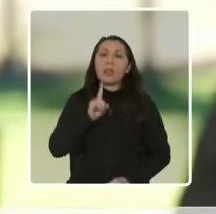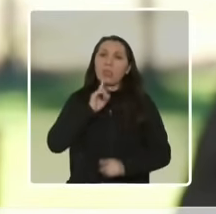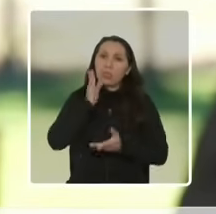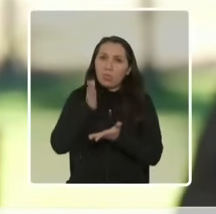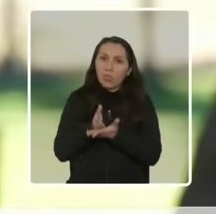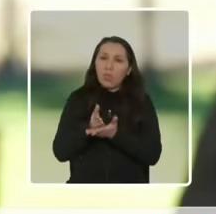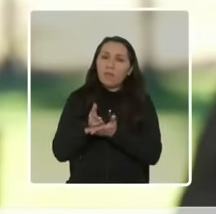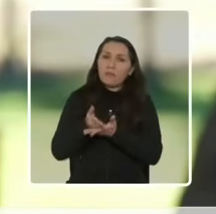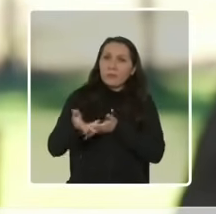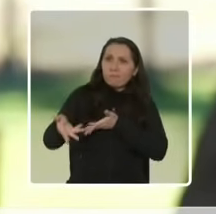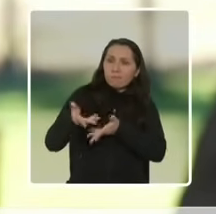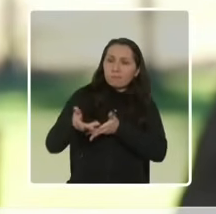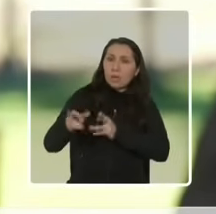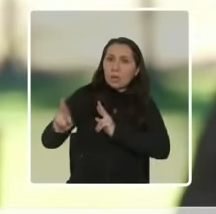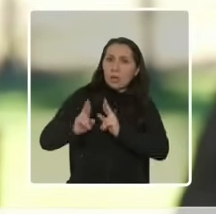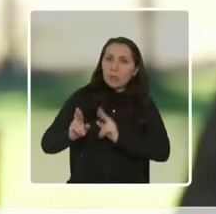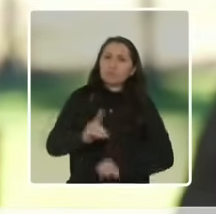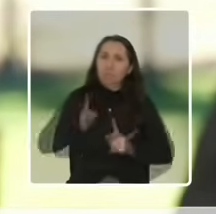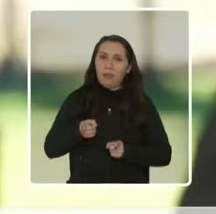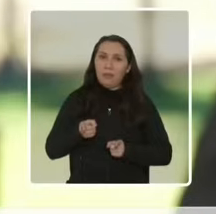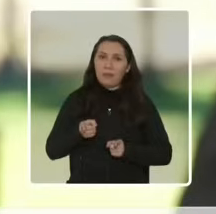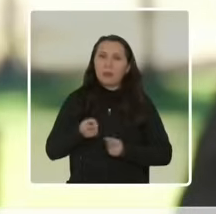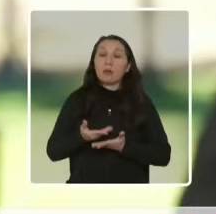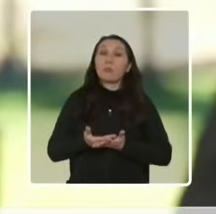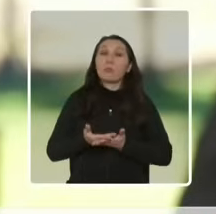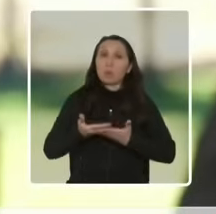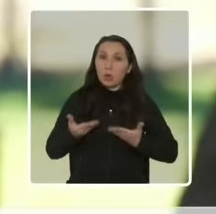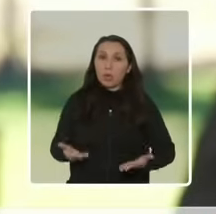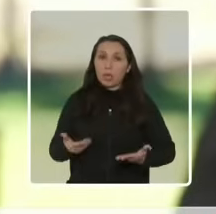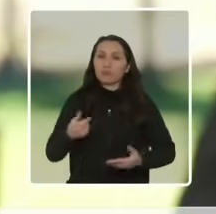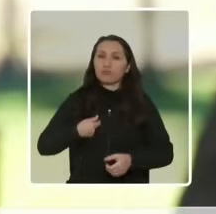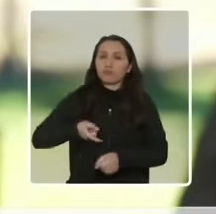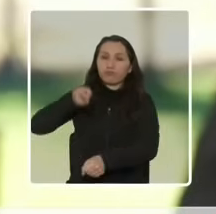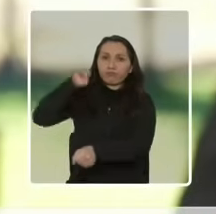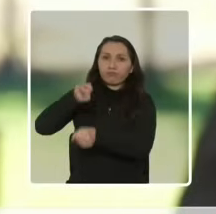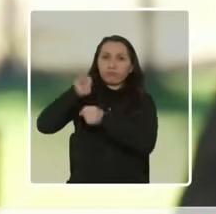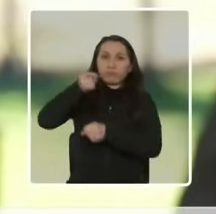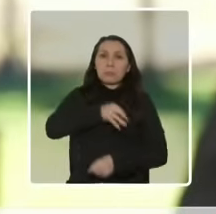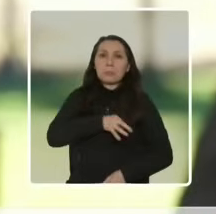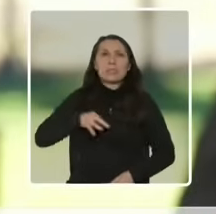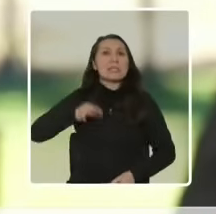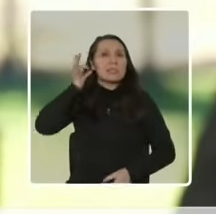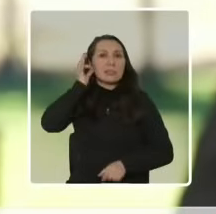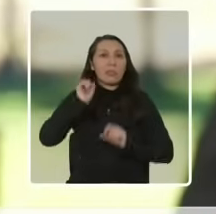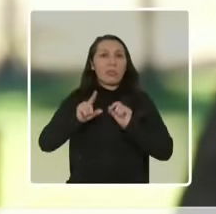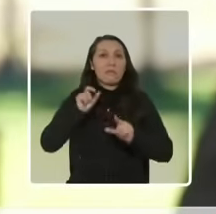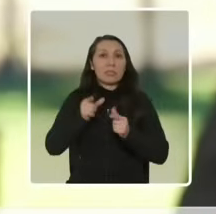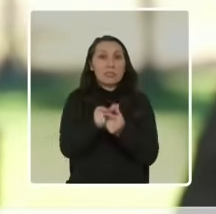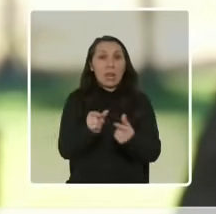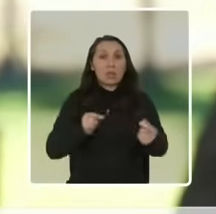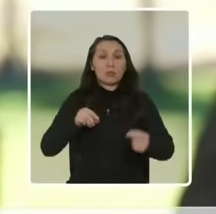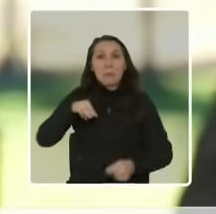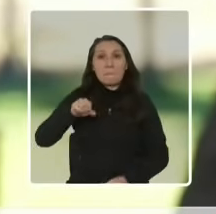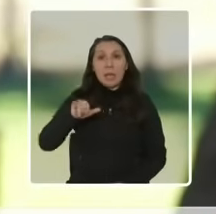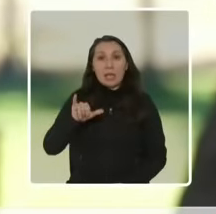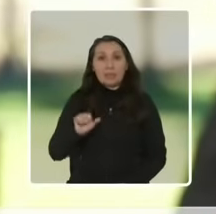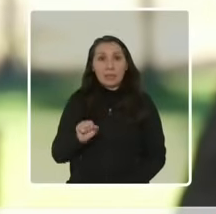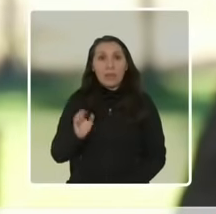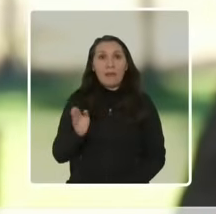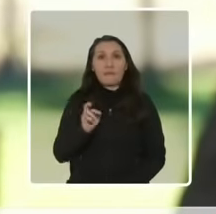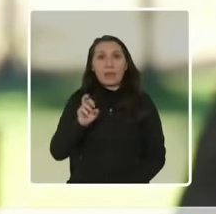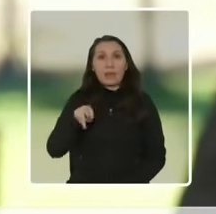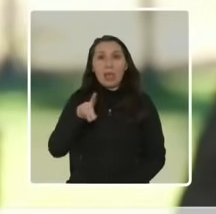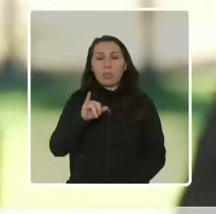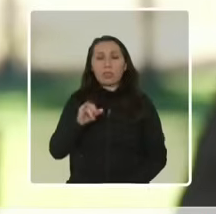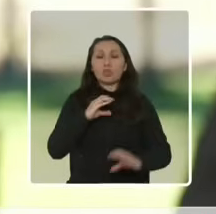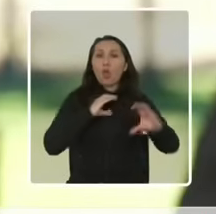que ser tratados con dignidad. Por eso he instruido a la ministra de Defensa Nacional, Mayra Fernández, que